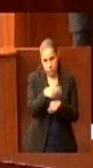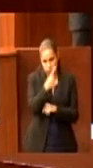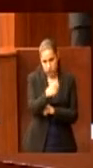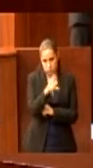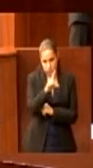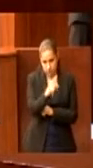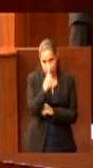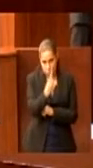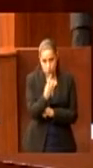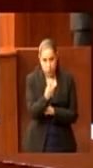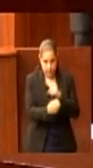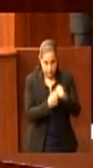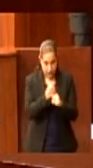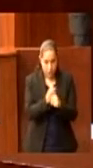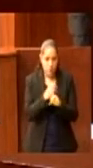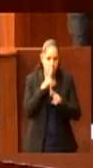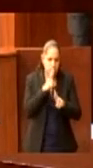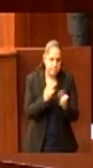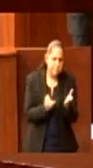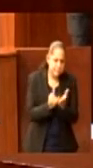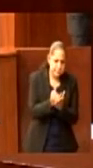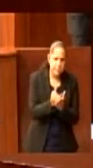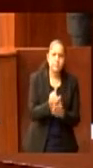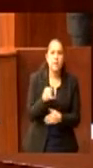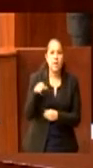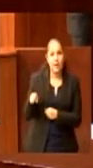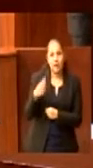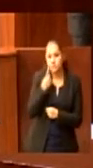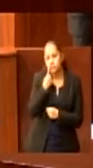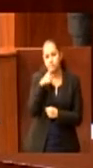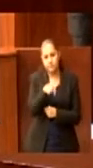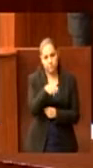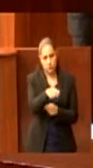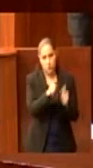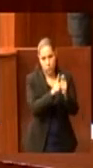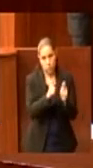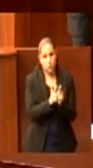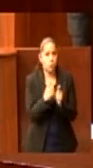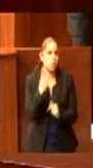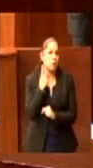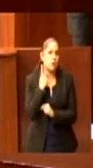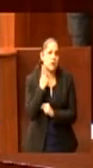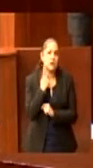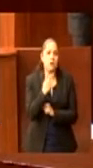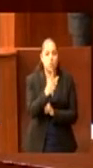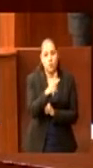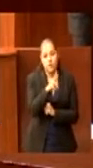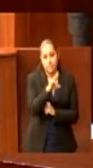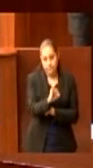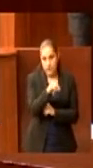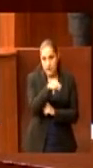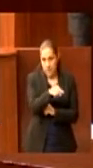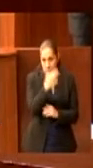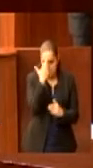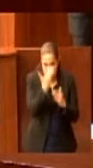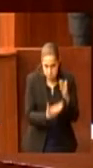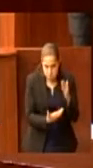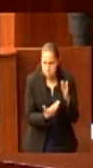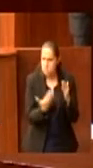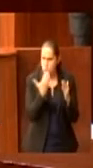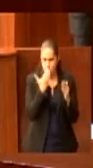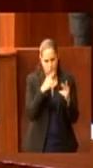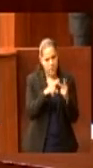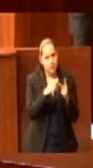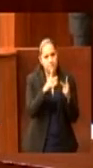resuelve es inexistente la conducta atribuida al partido revolucionario institucional partido verde ecologista